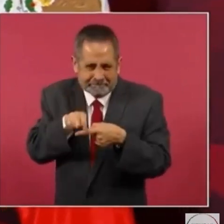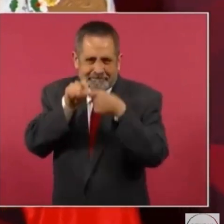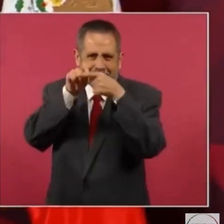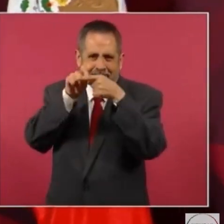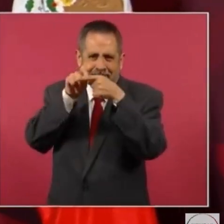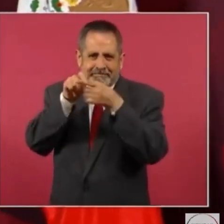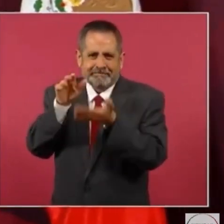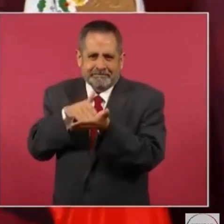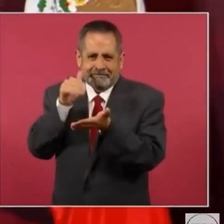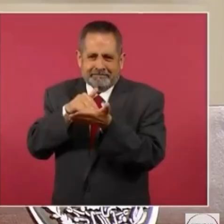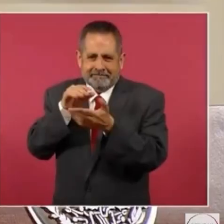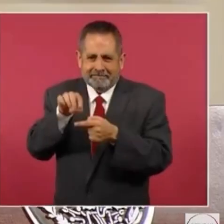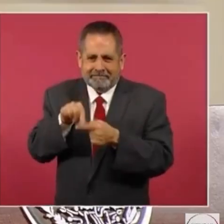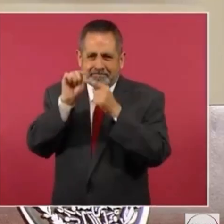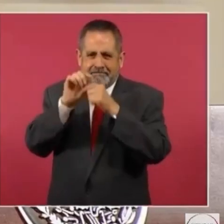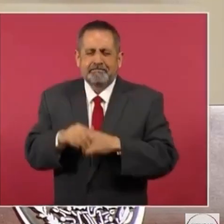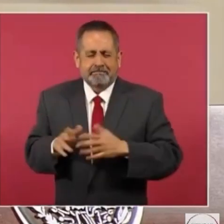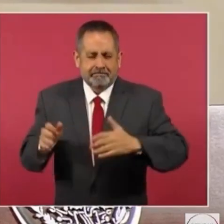A ver,